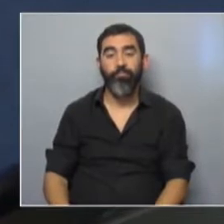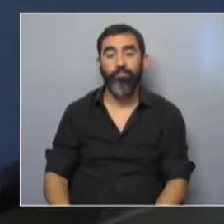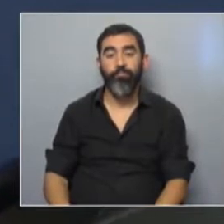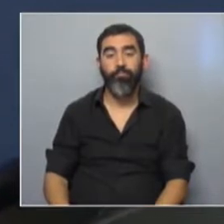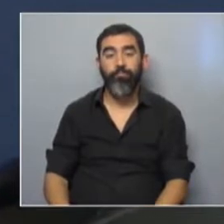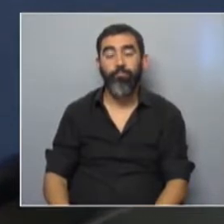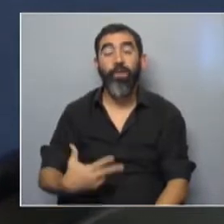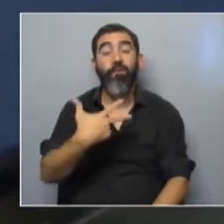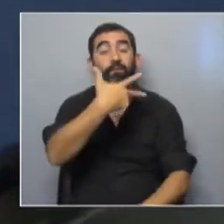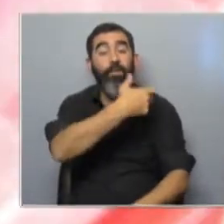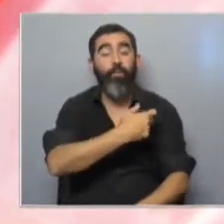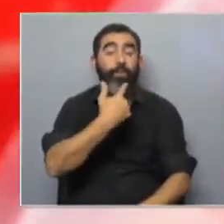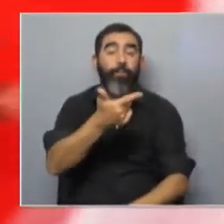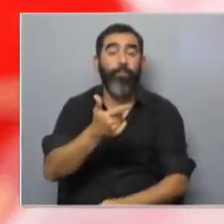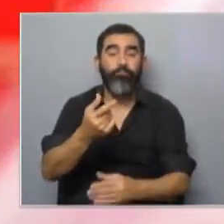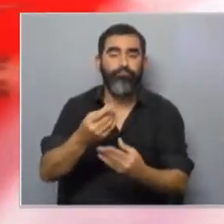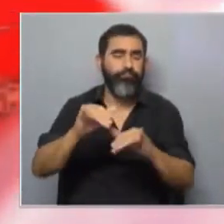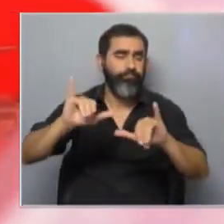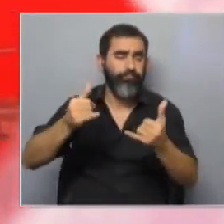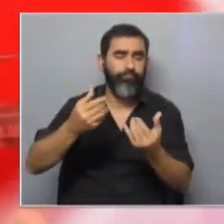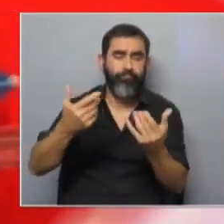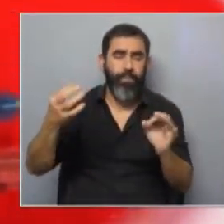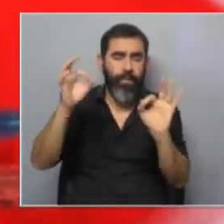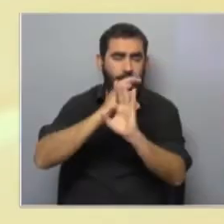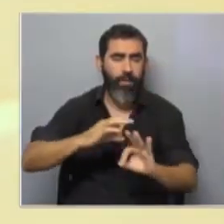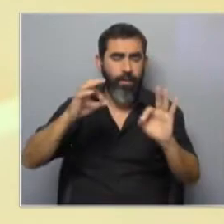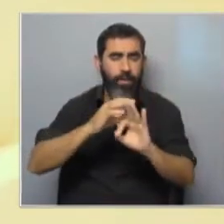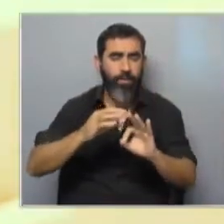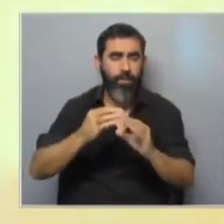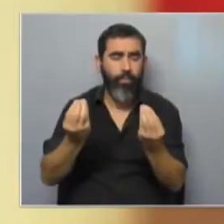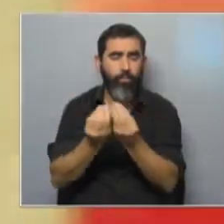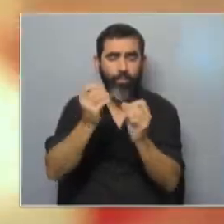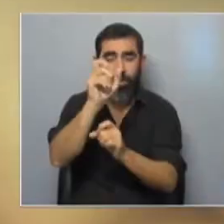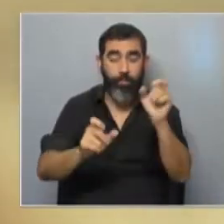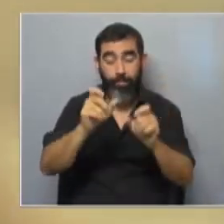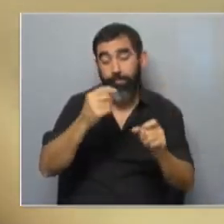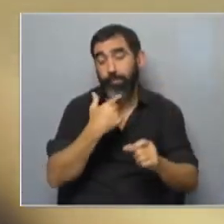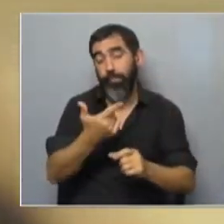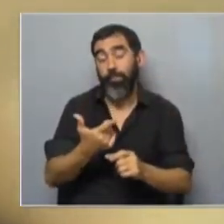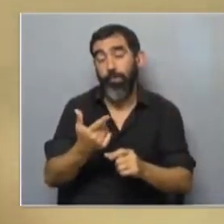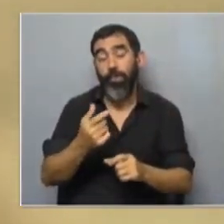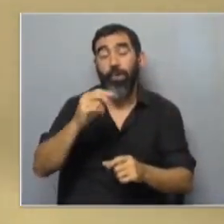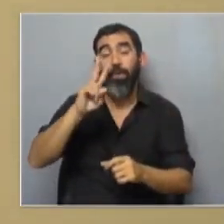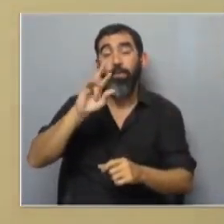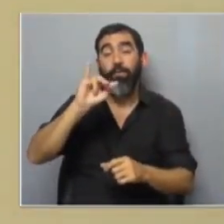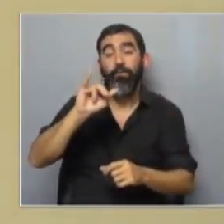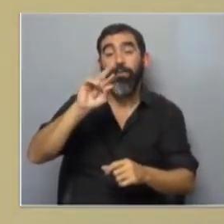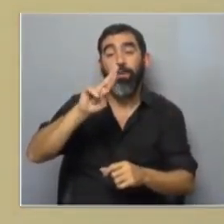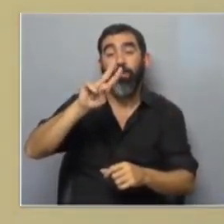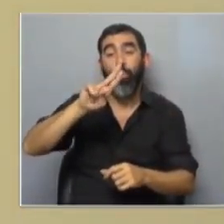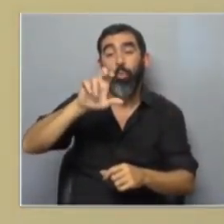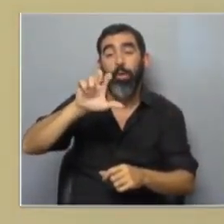En el caso de vacunas que se dejaron, digamos, de administrar masivamente, el ejemplo es la vacuna de la viruela,